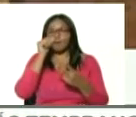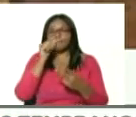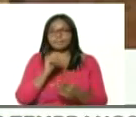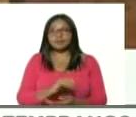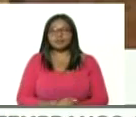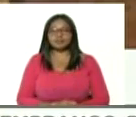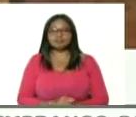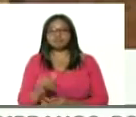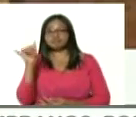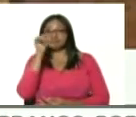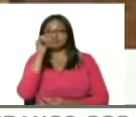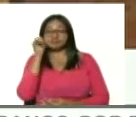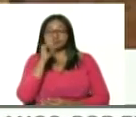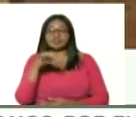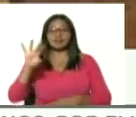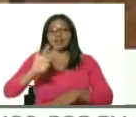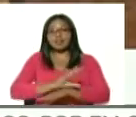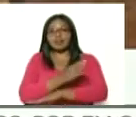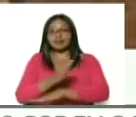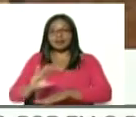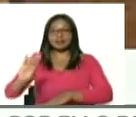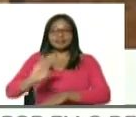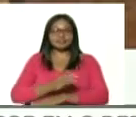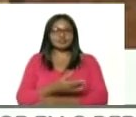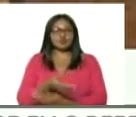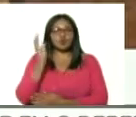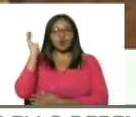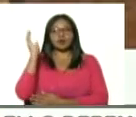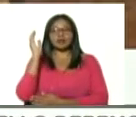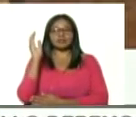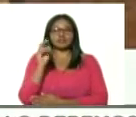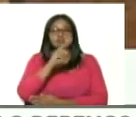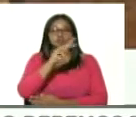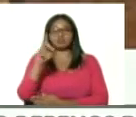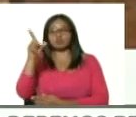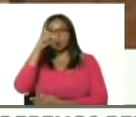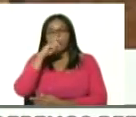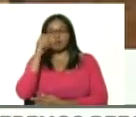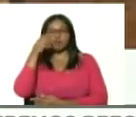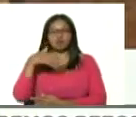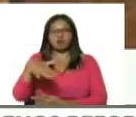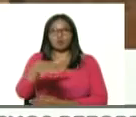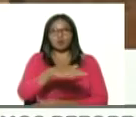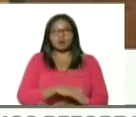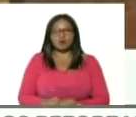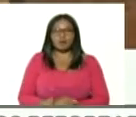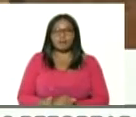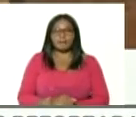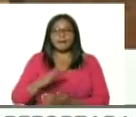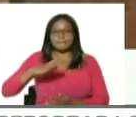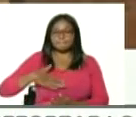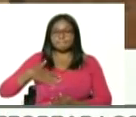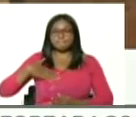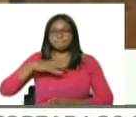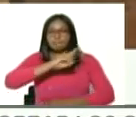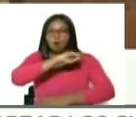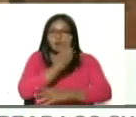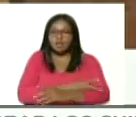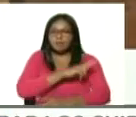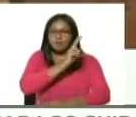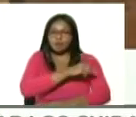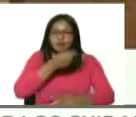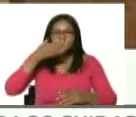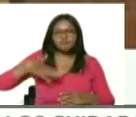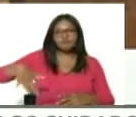el video con la canción del Congreso Bicentenario de los Pueblos. Poder, poder, poder